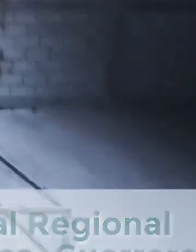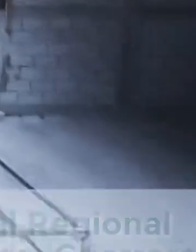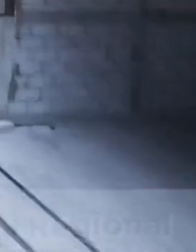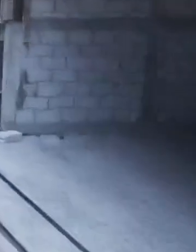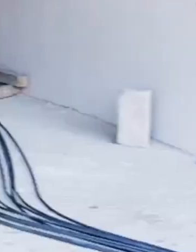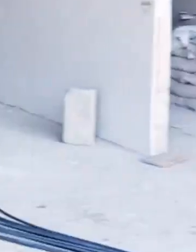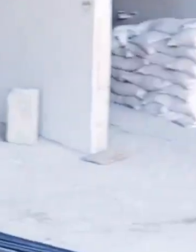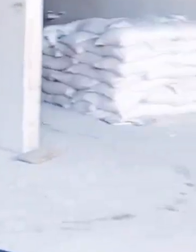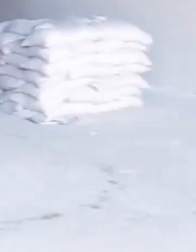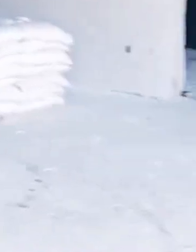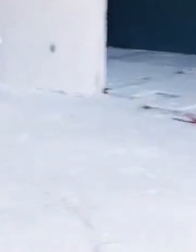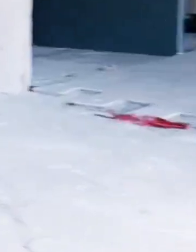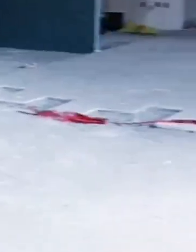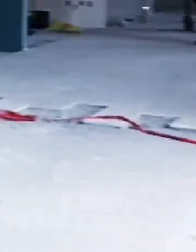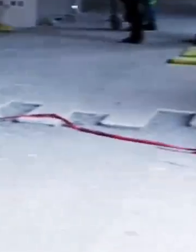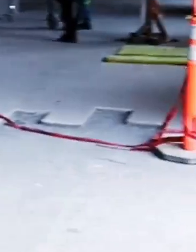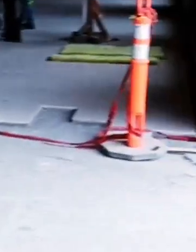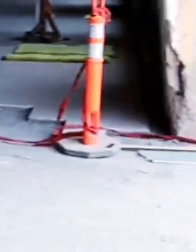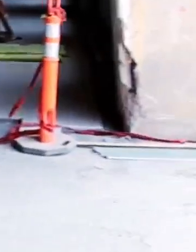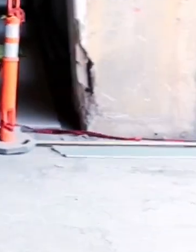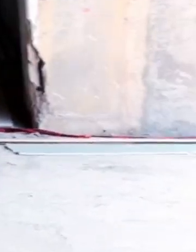65.2%.